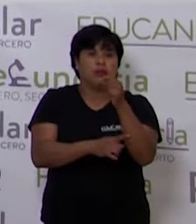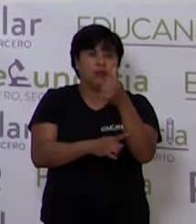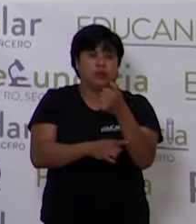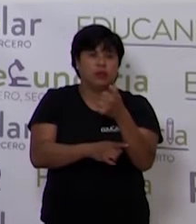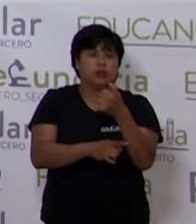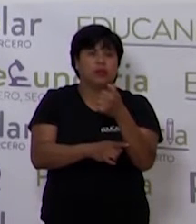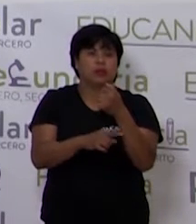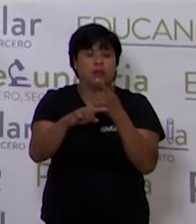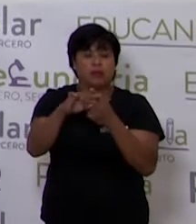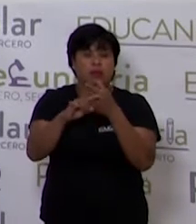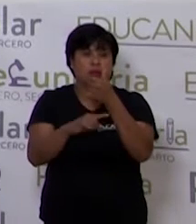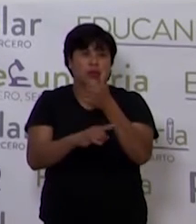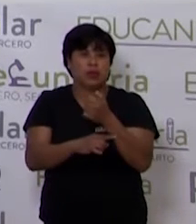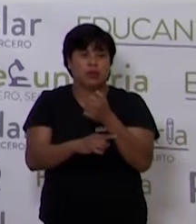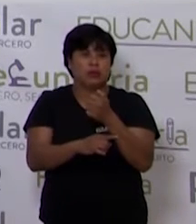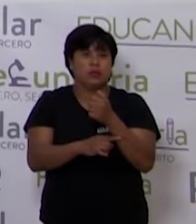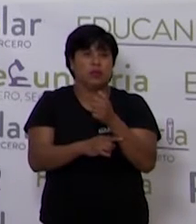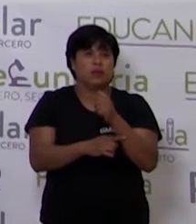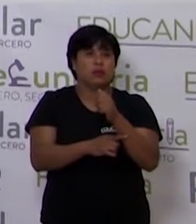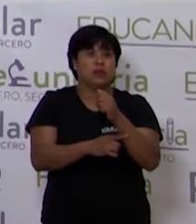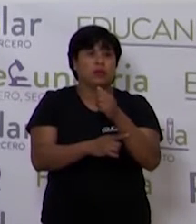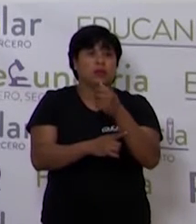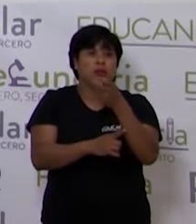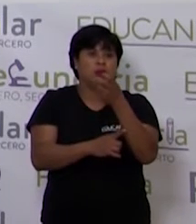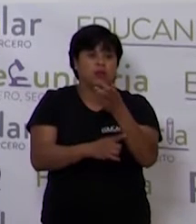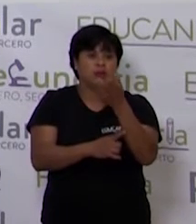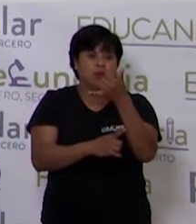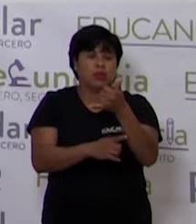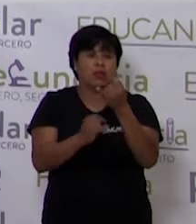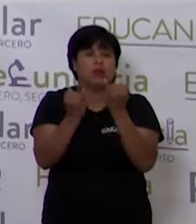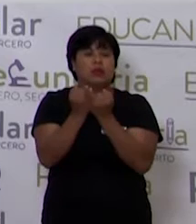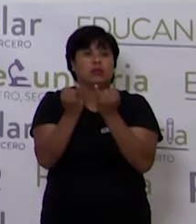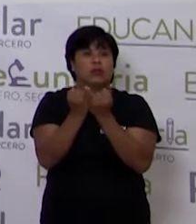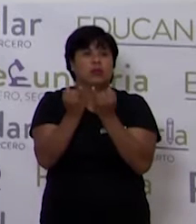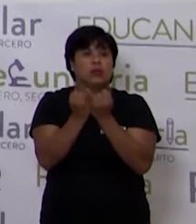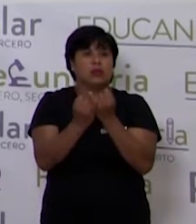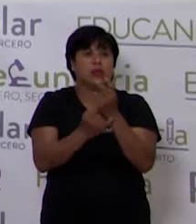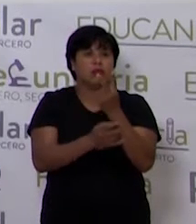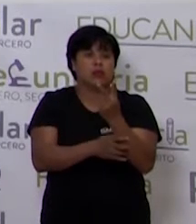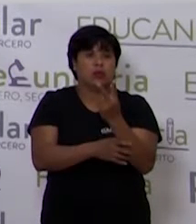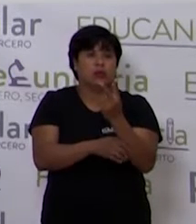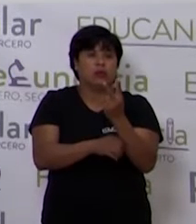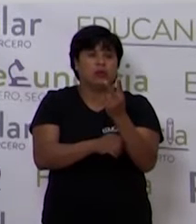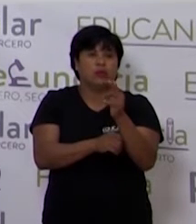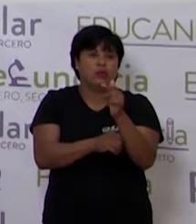36. Más 6, y es igual a 2,